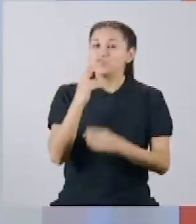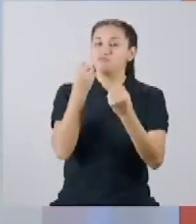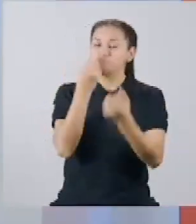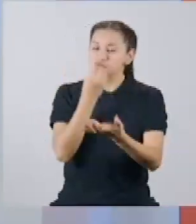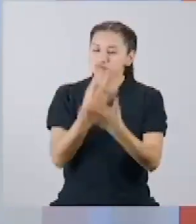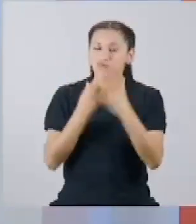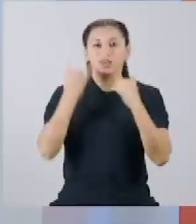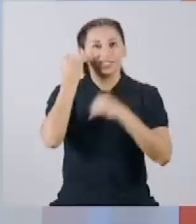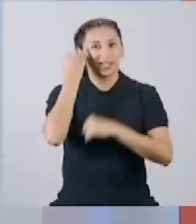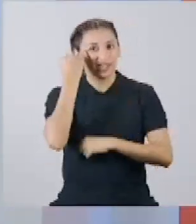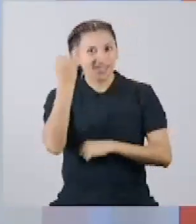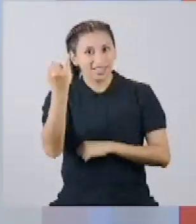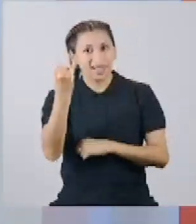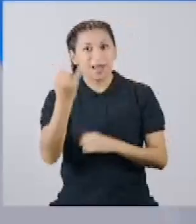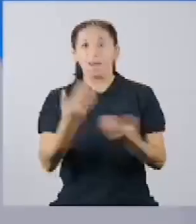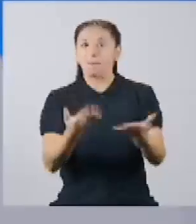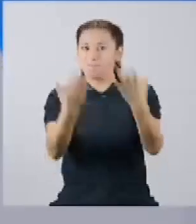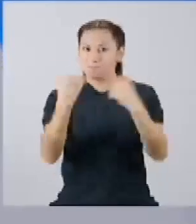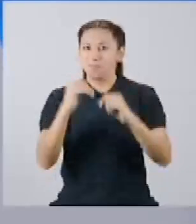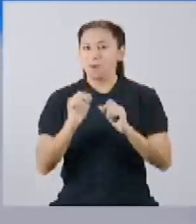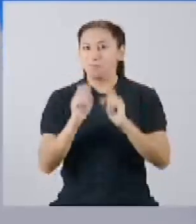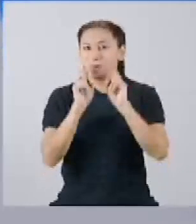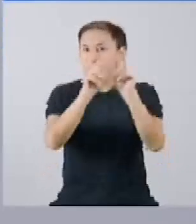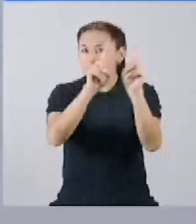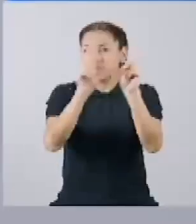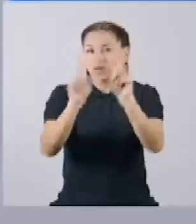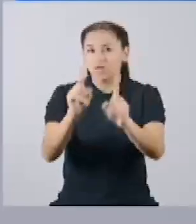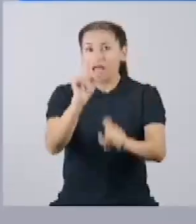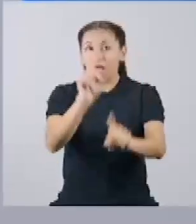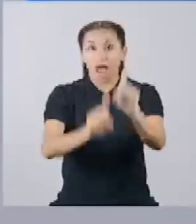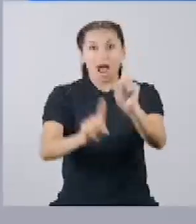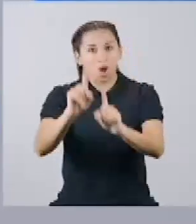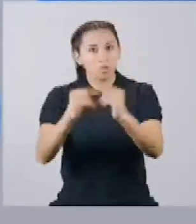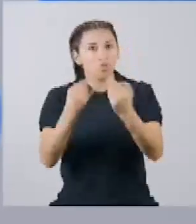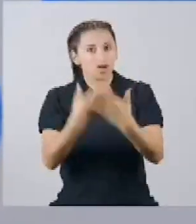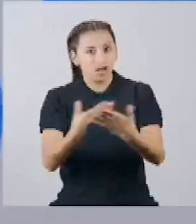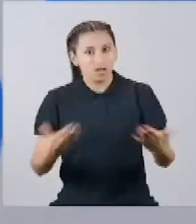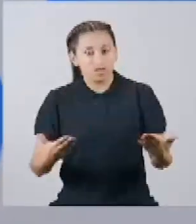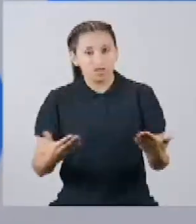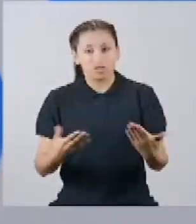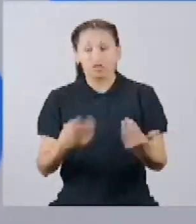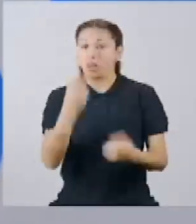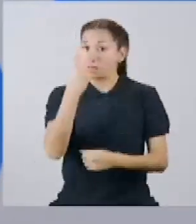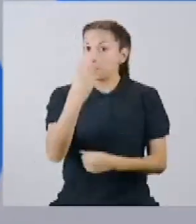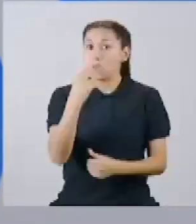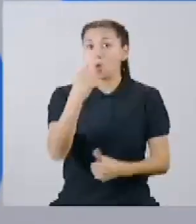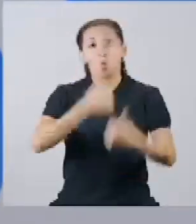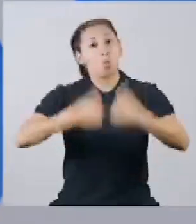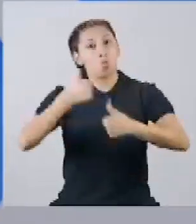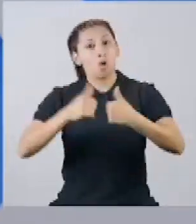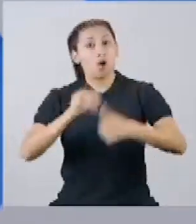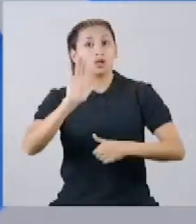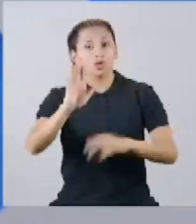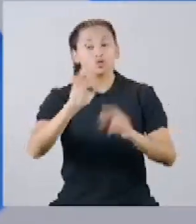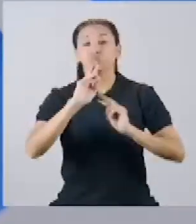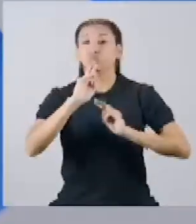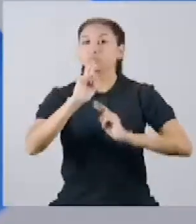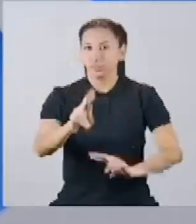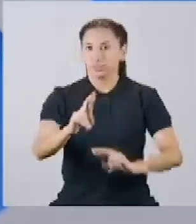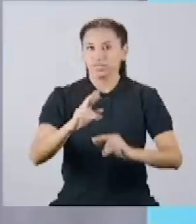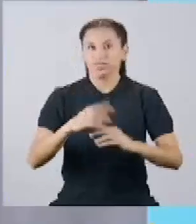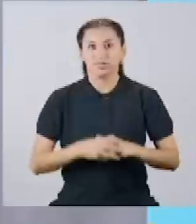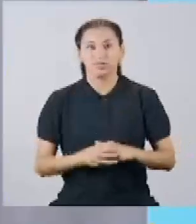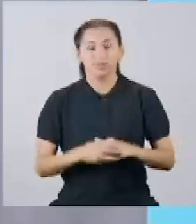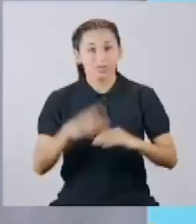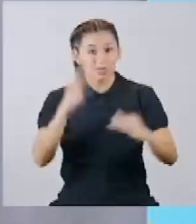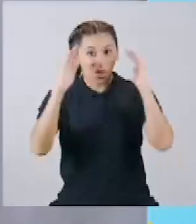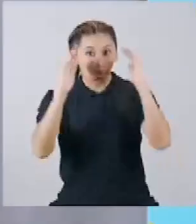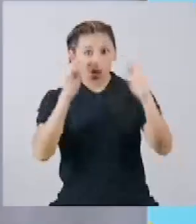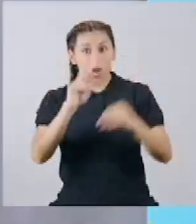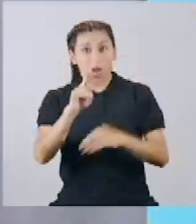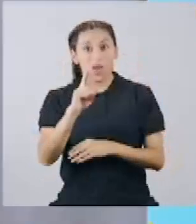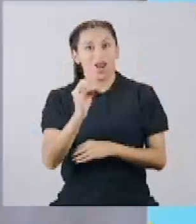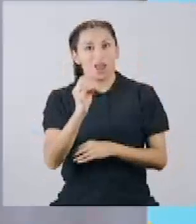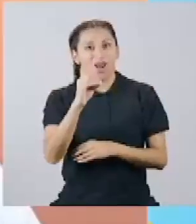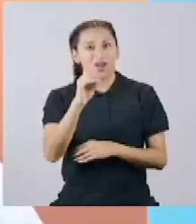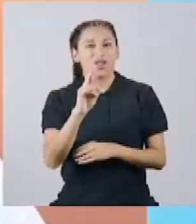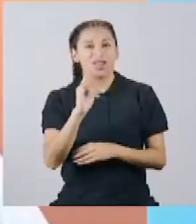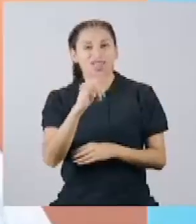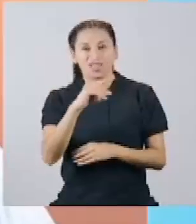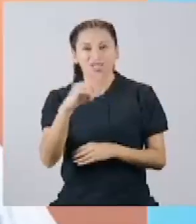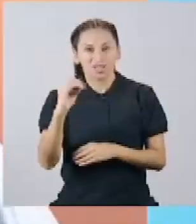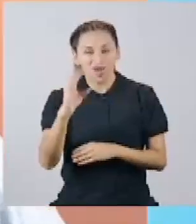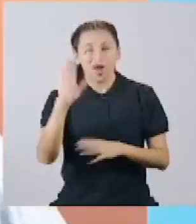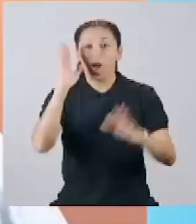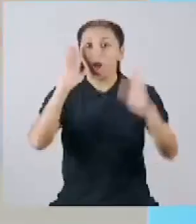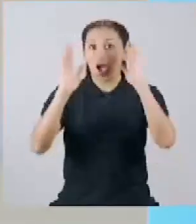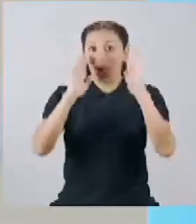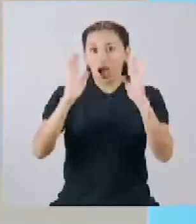qué buena idea. Vamos a preguntarles algunas cosas y veamos cuáles son sus respuestas. Hola, Rodrigo.